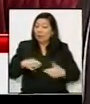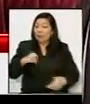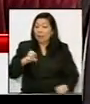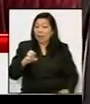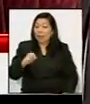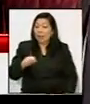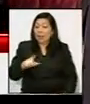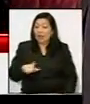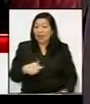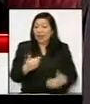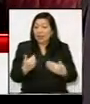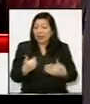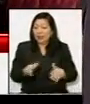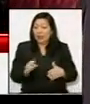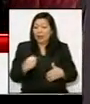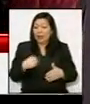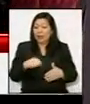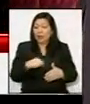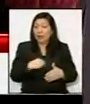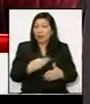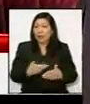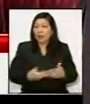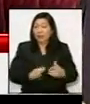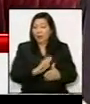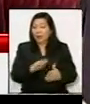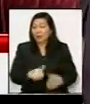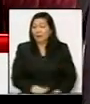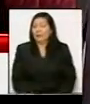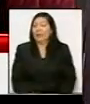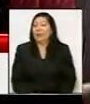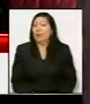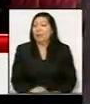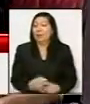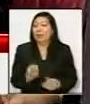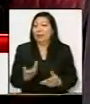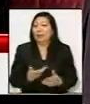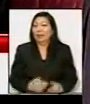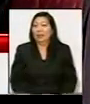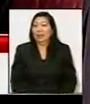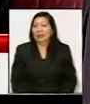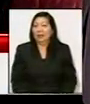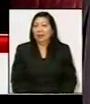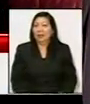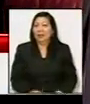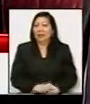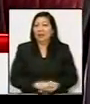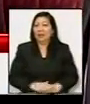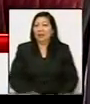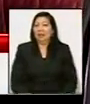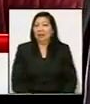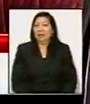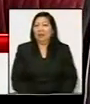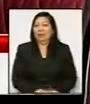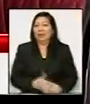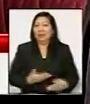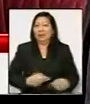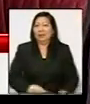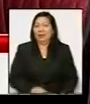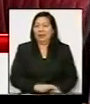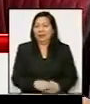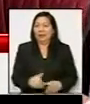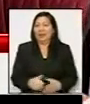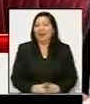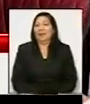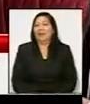una vez que nosotros reunimos indicios indicio nada más autorizamos la acusación de